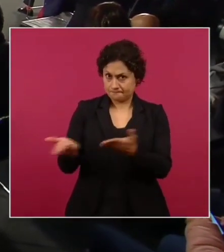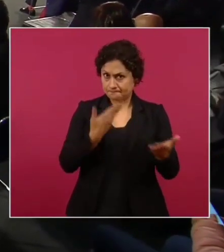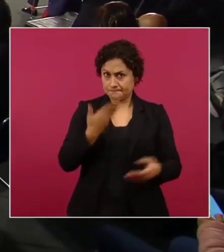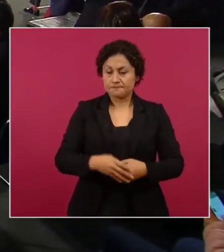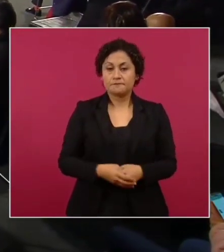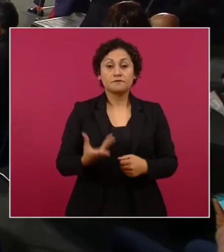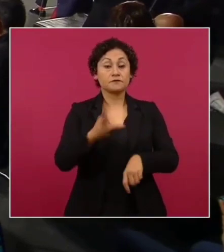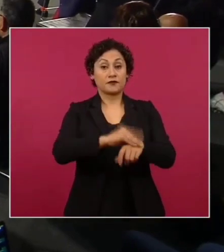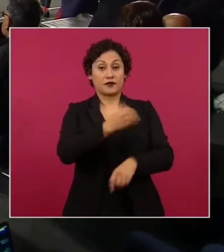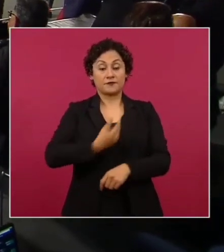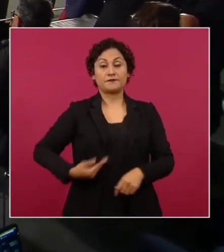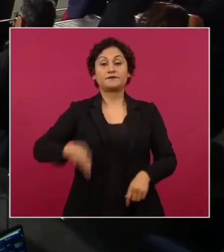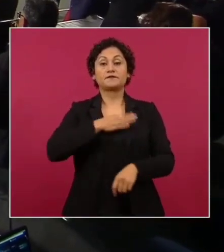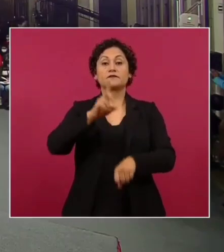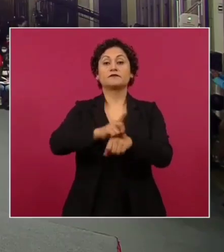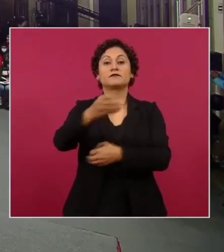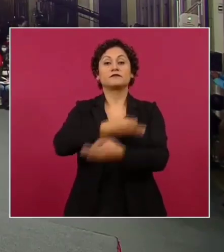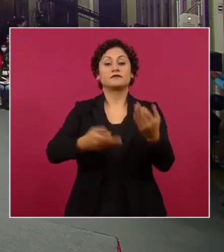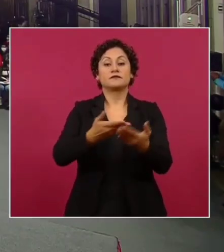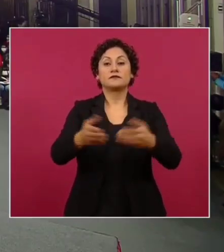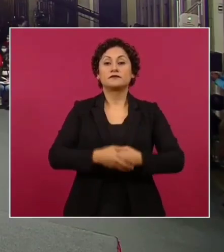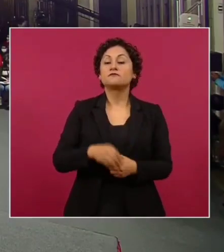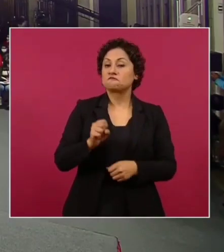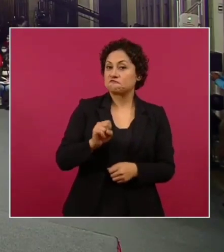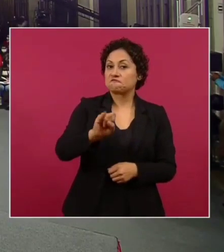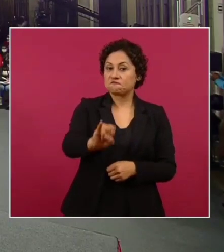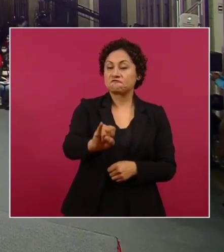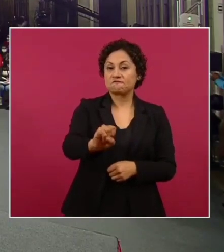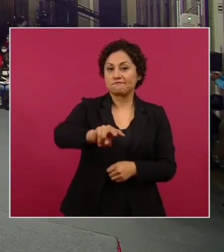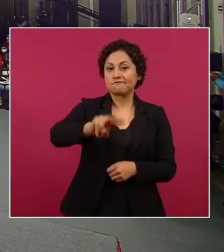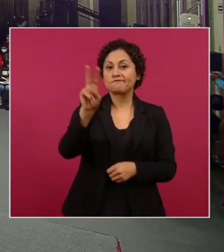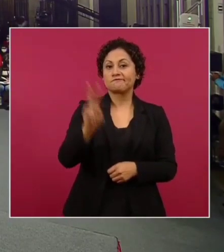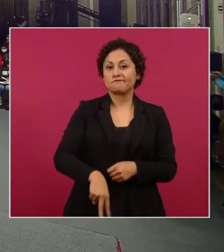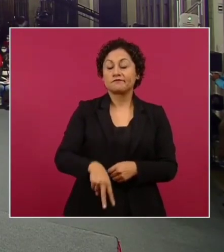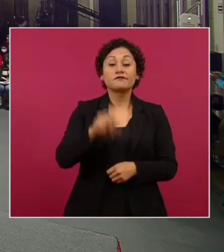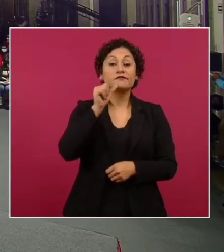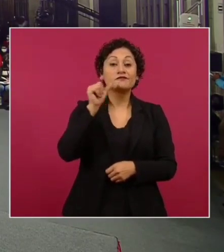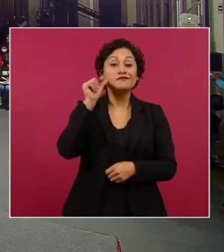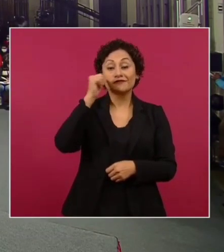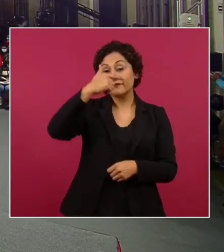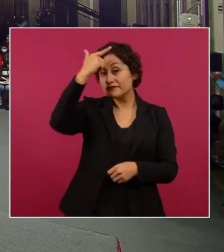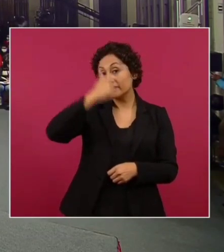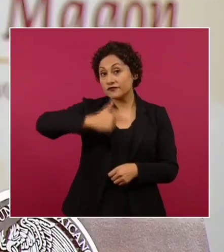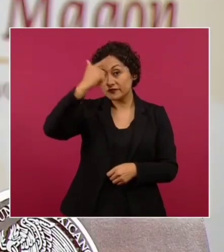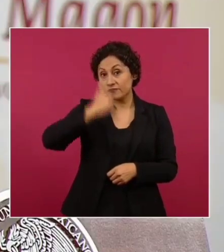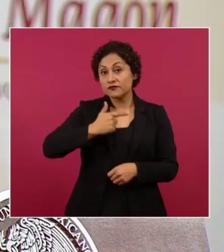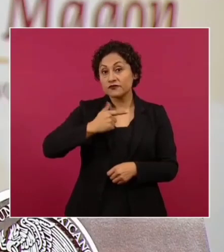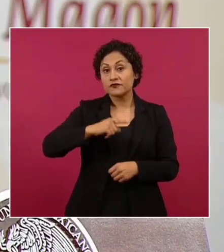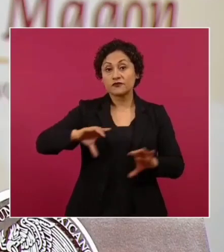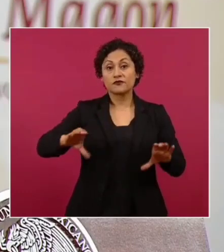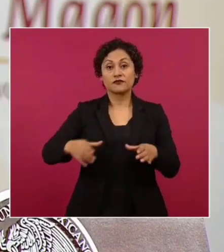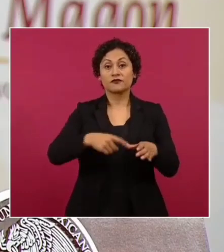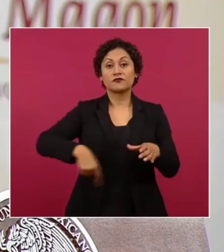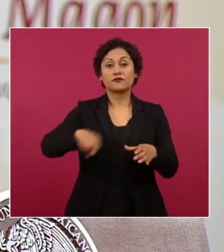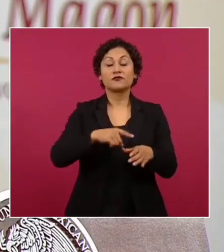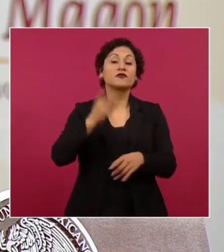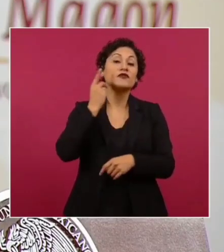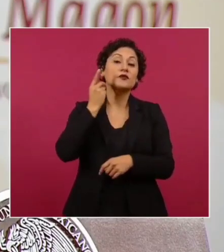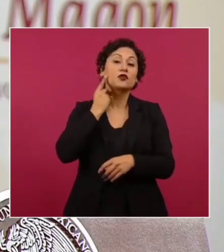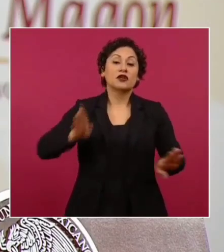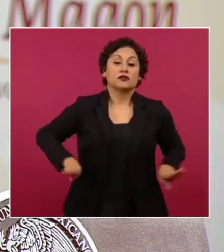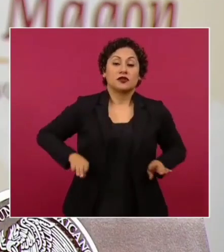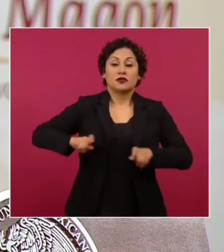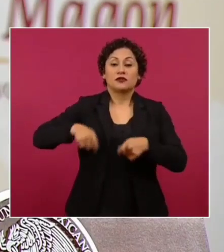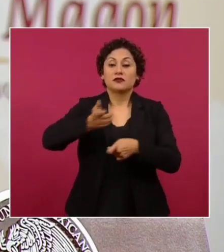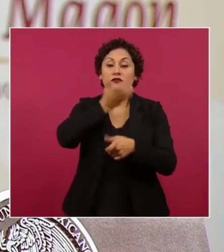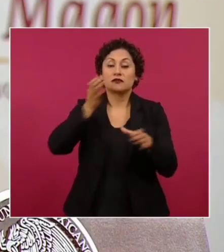Con su permiso, señor presidente. Buenos días a todos, a todos. Efectivamente, una vez que anoche los integrantes del bloque conservador votaron en contra de